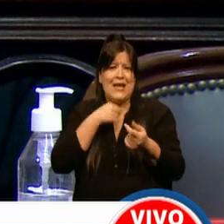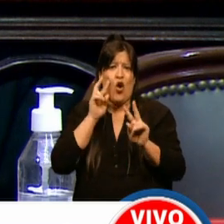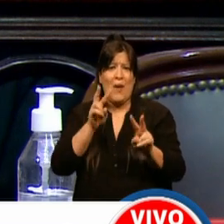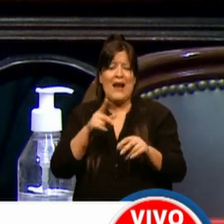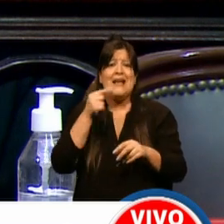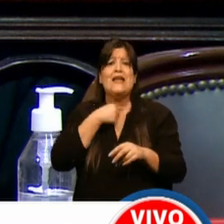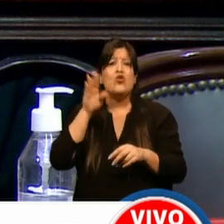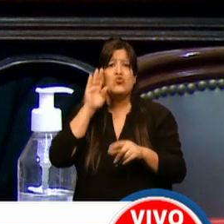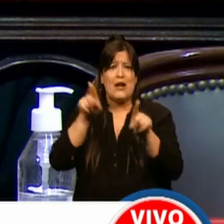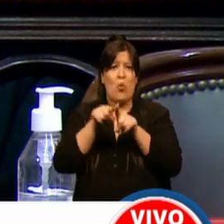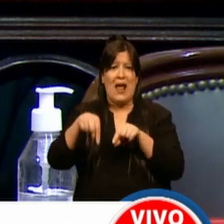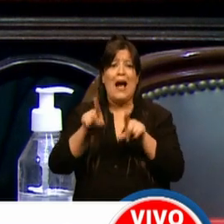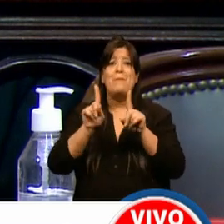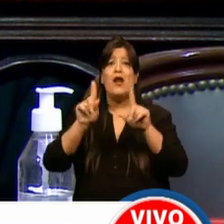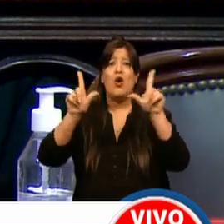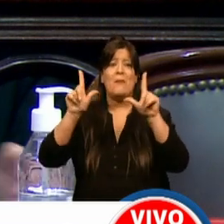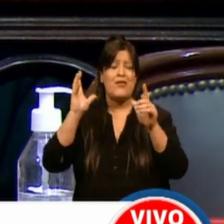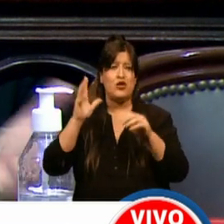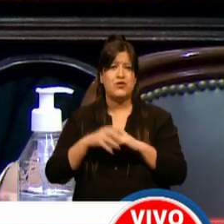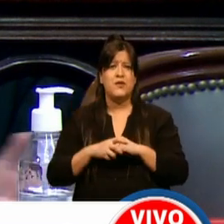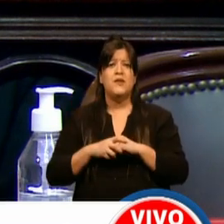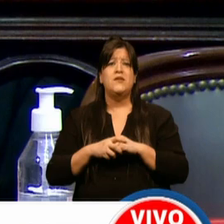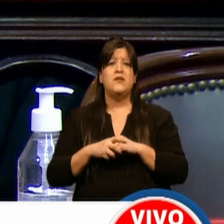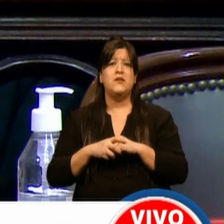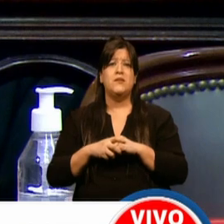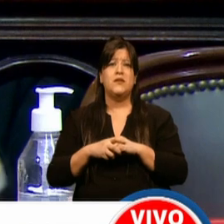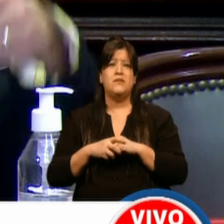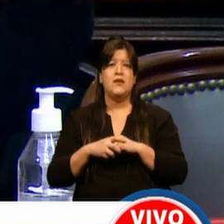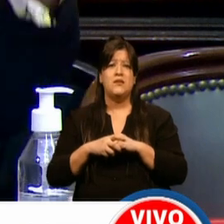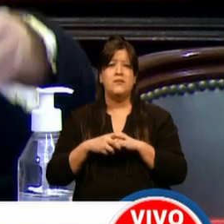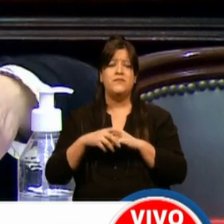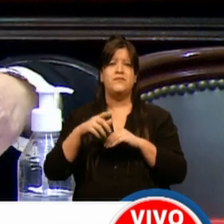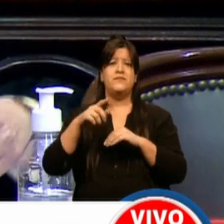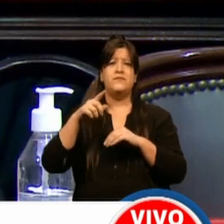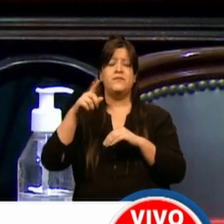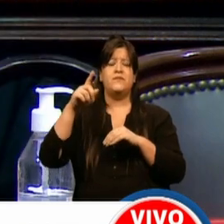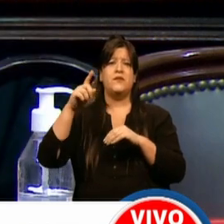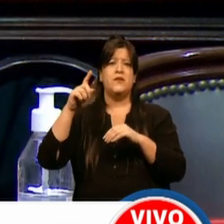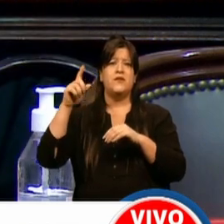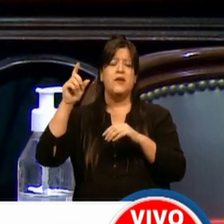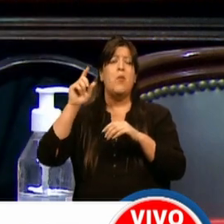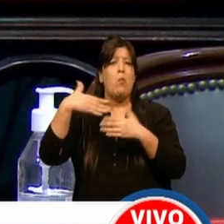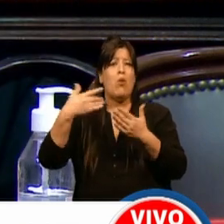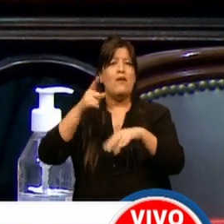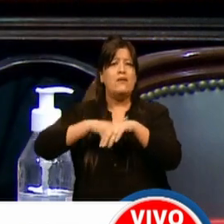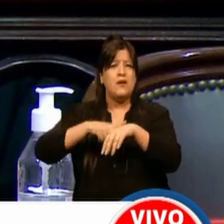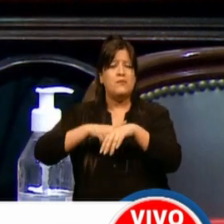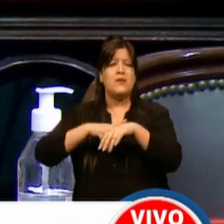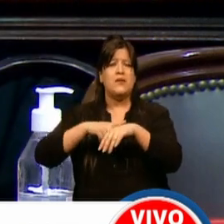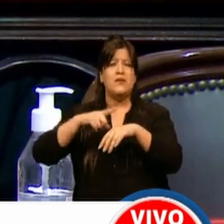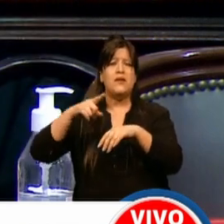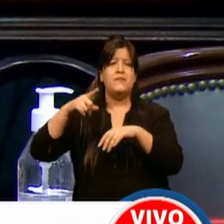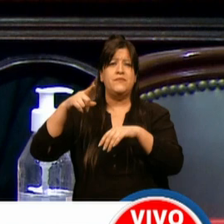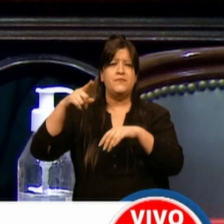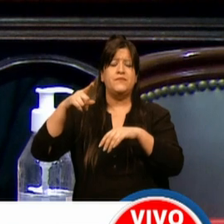escucharlas como aquí pero los medios de comunicación sin embargo ningún artículo habla de eso podríamos habernos tomado el tiempo y